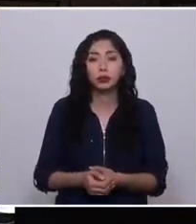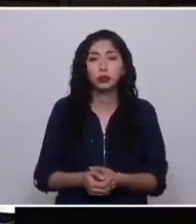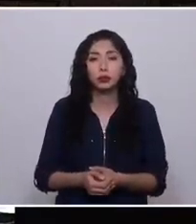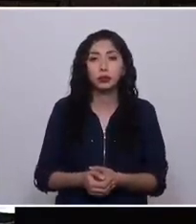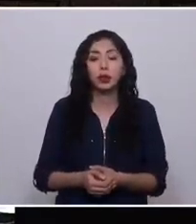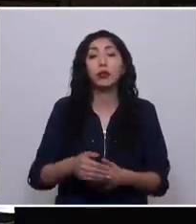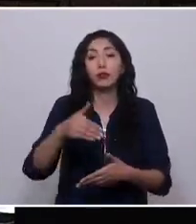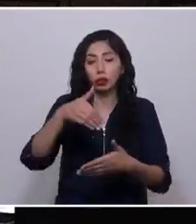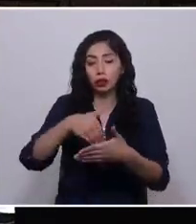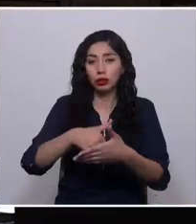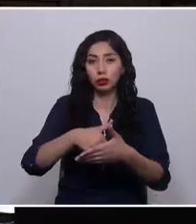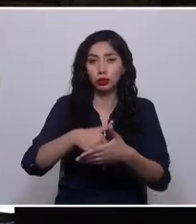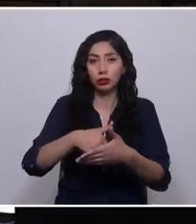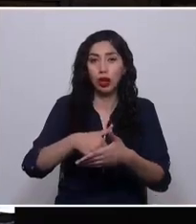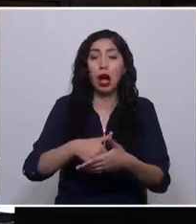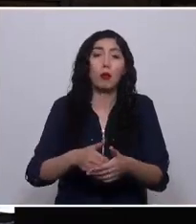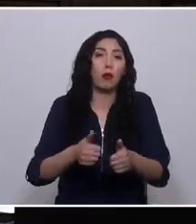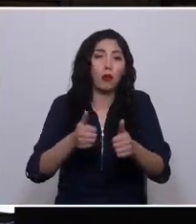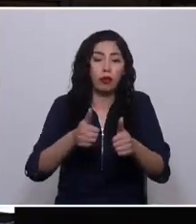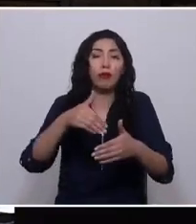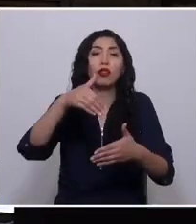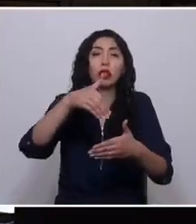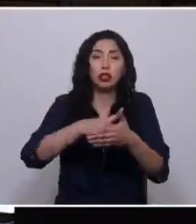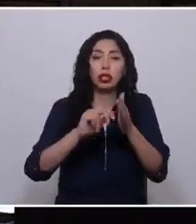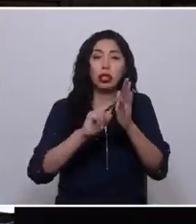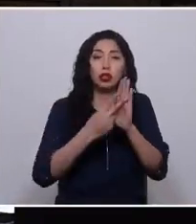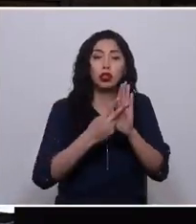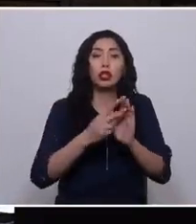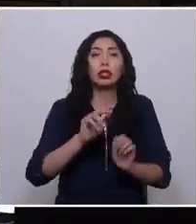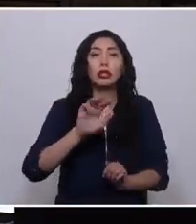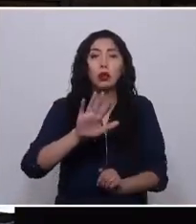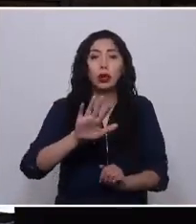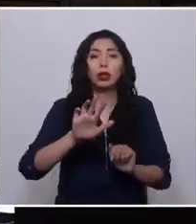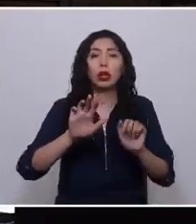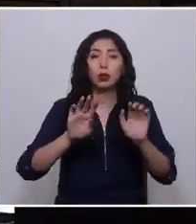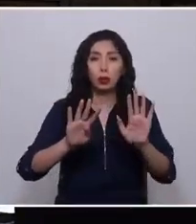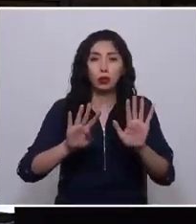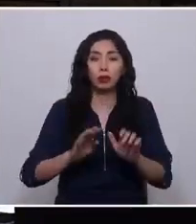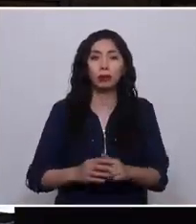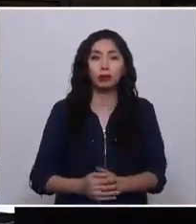Votación. Muy bien, en votación la indicación número 59.